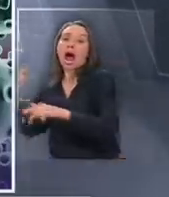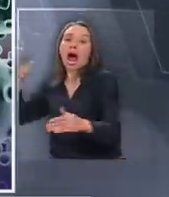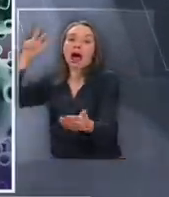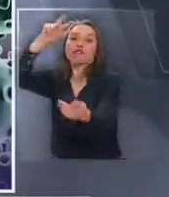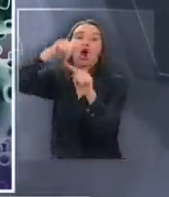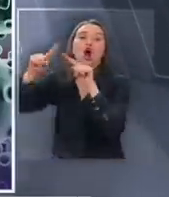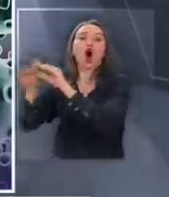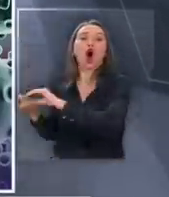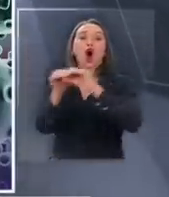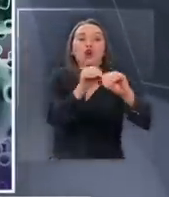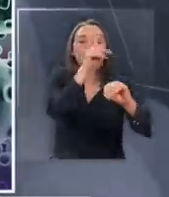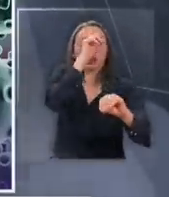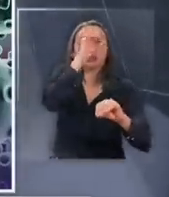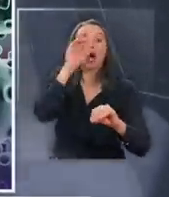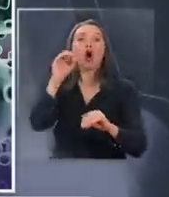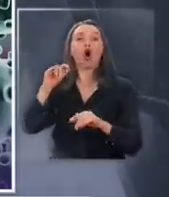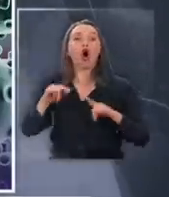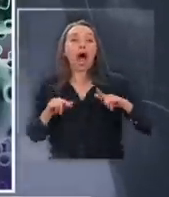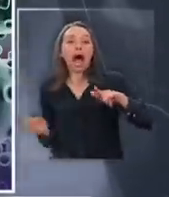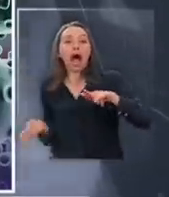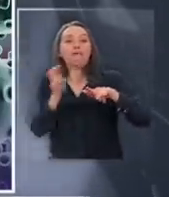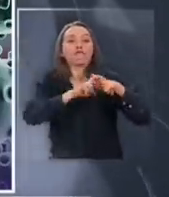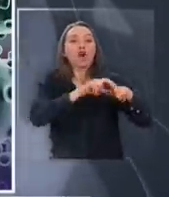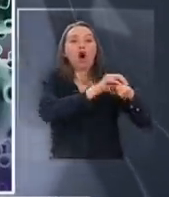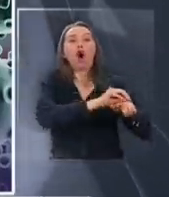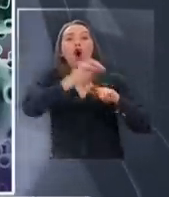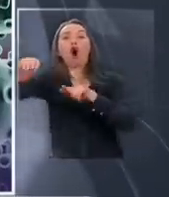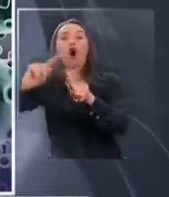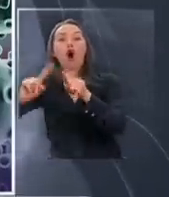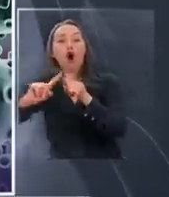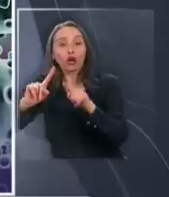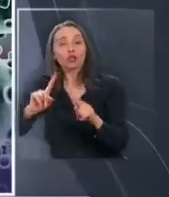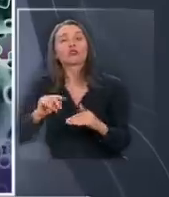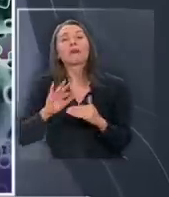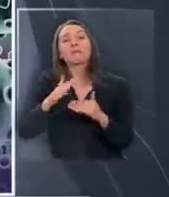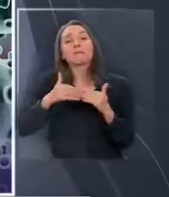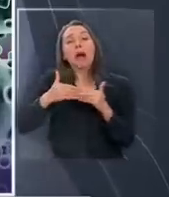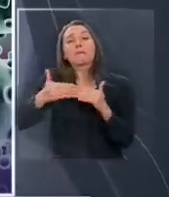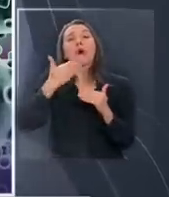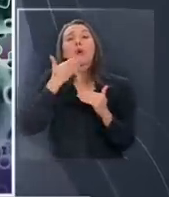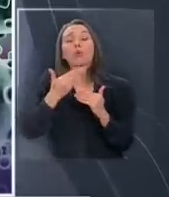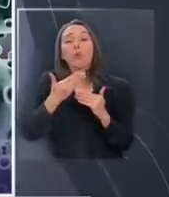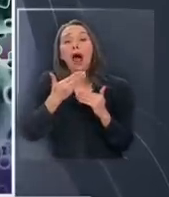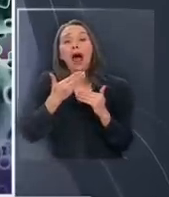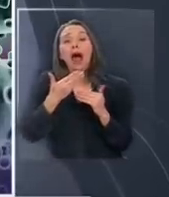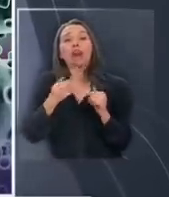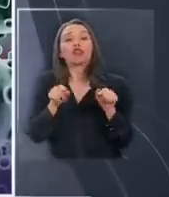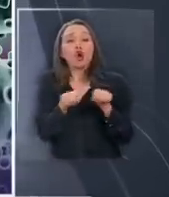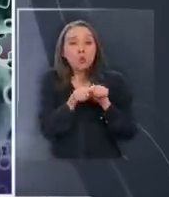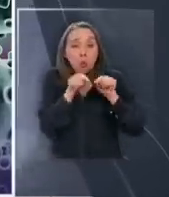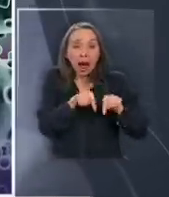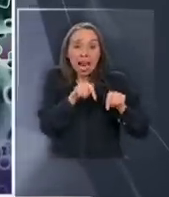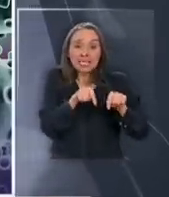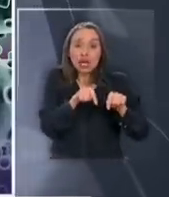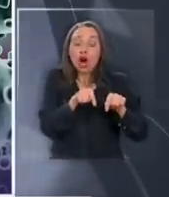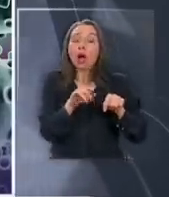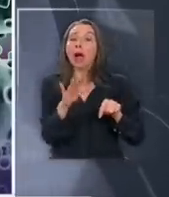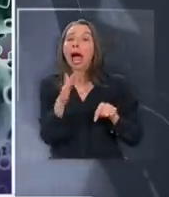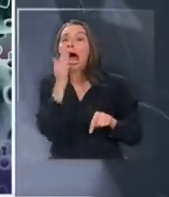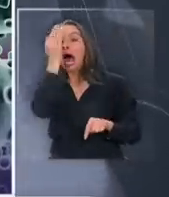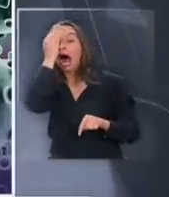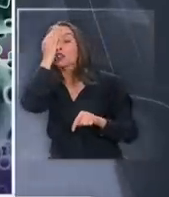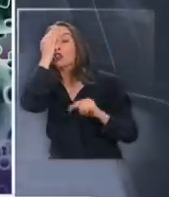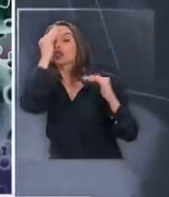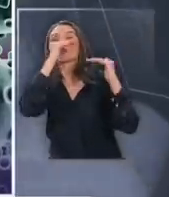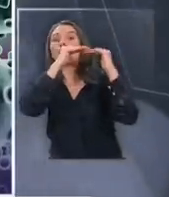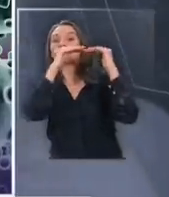Probablemente recién en agosto volveremos a una situación parecida a la que estamos viviendo hoy. Junio, julio,